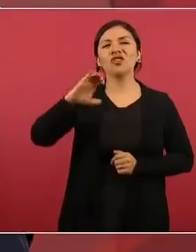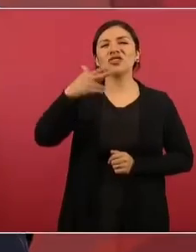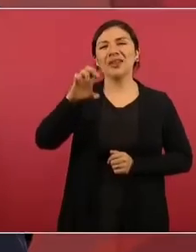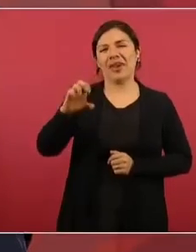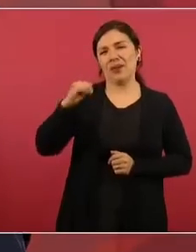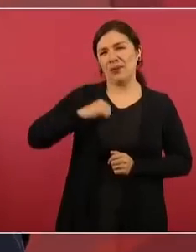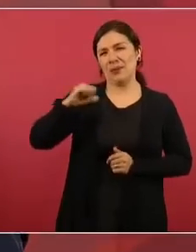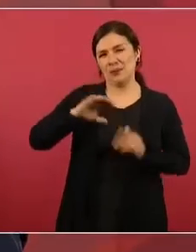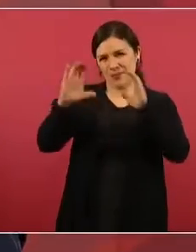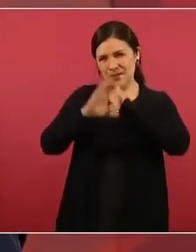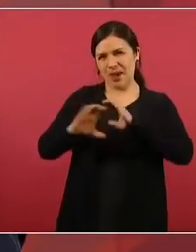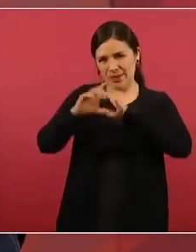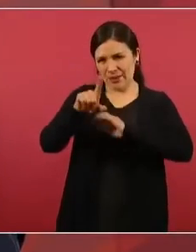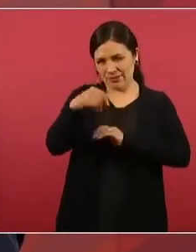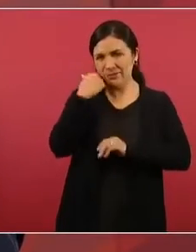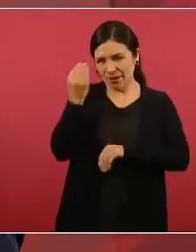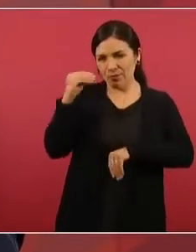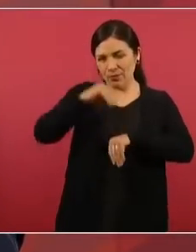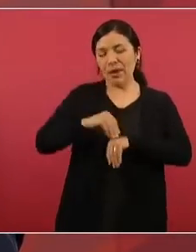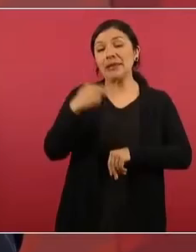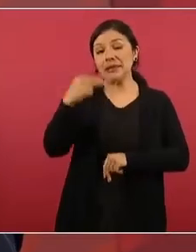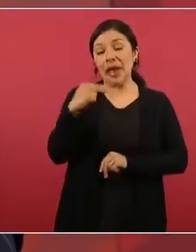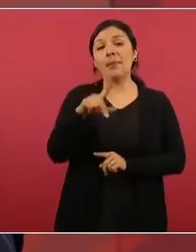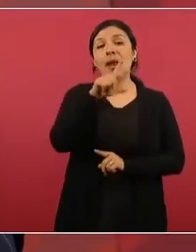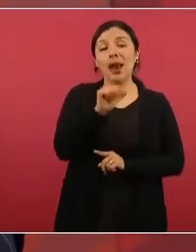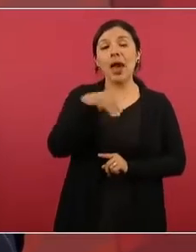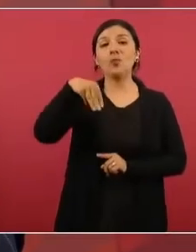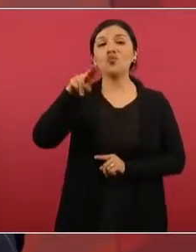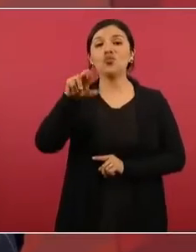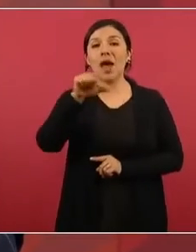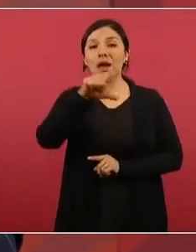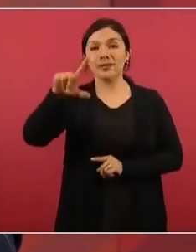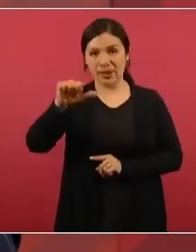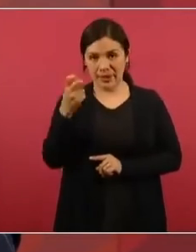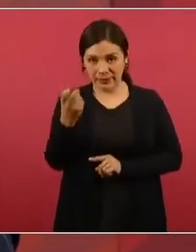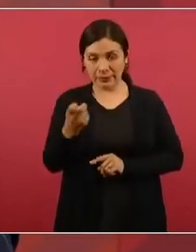sí, la buscan, La muralla.